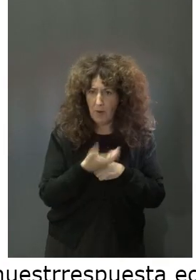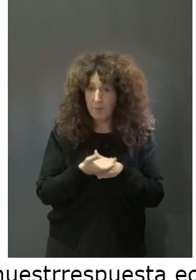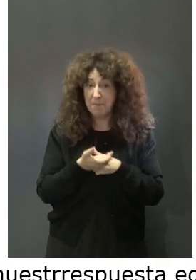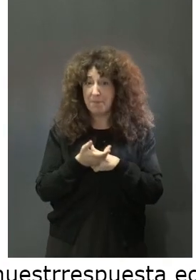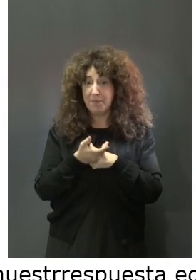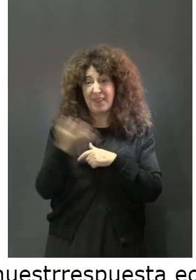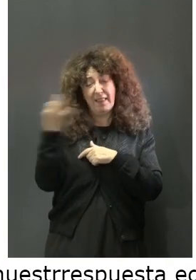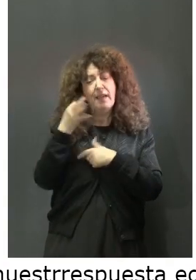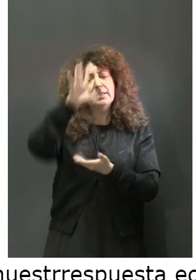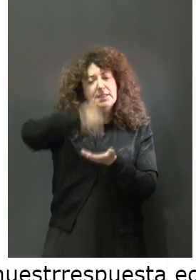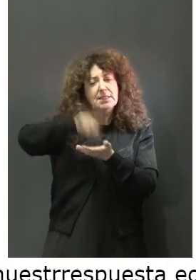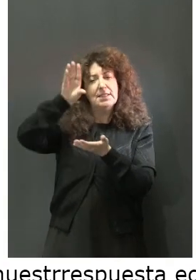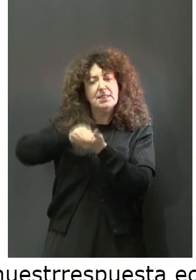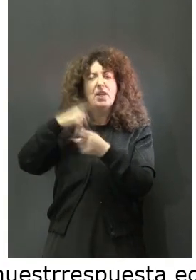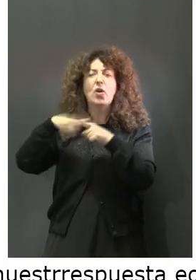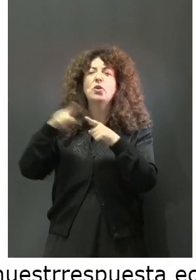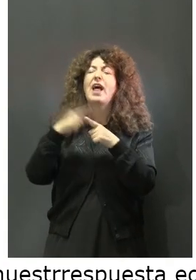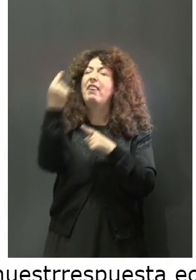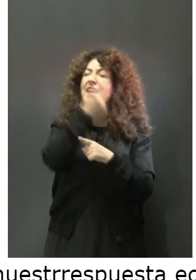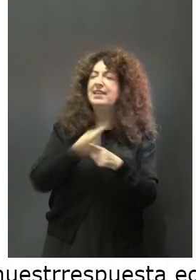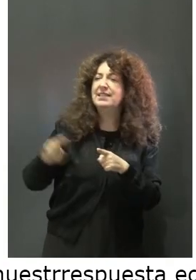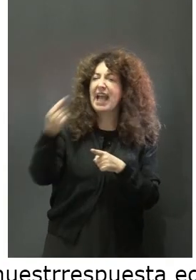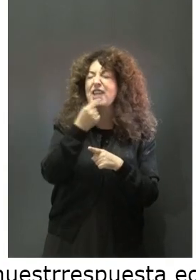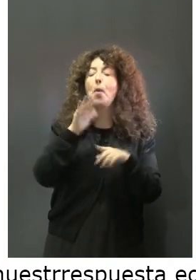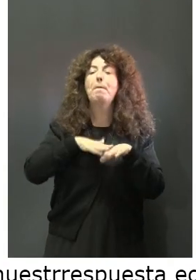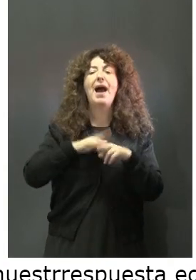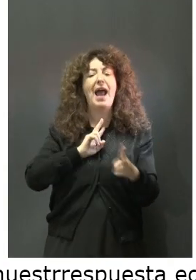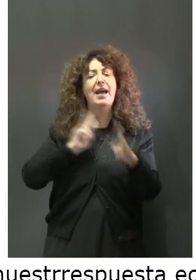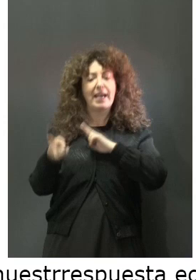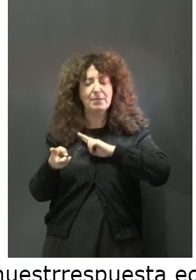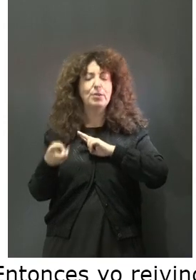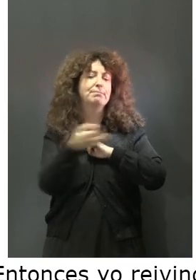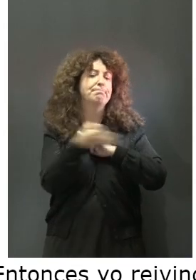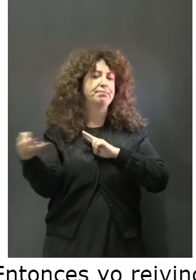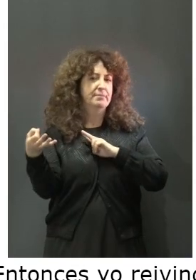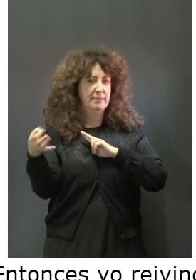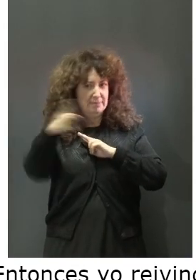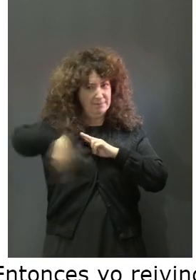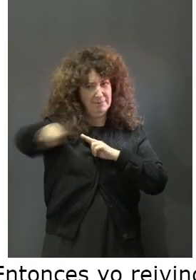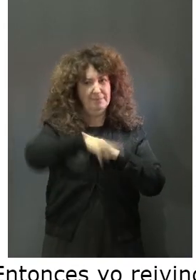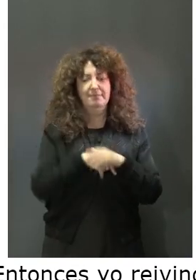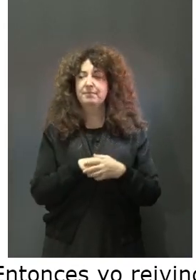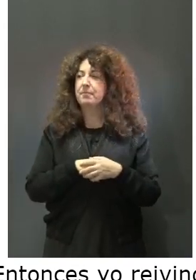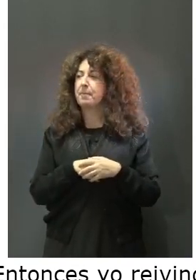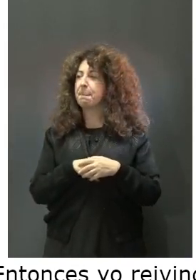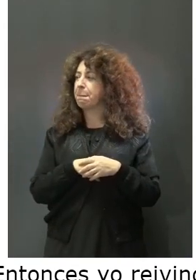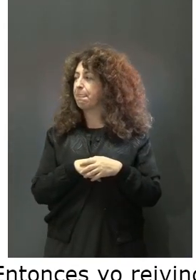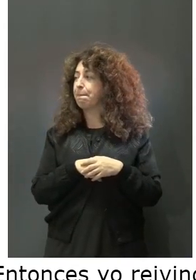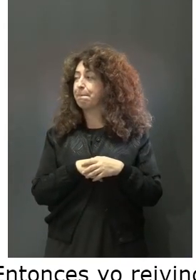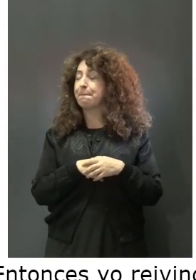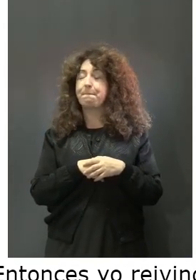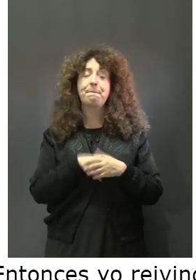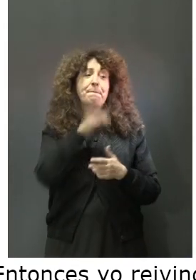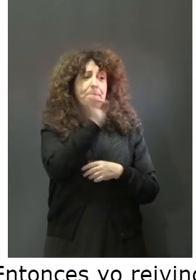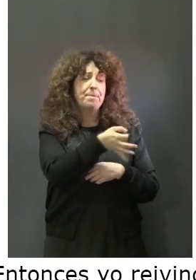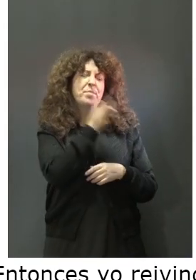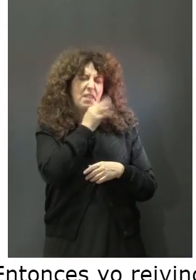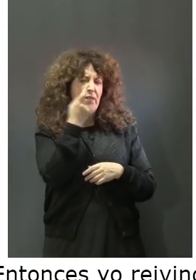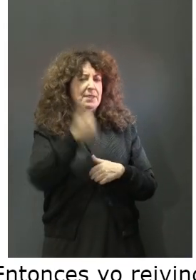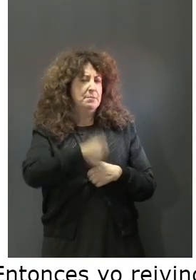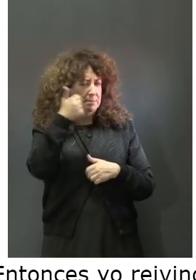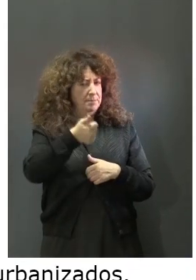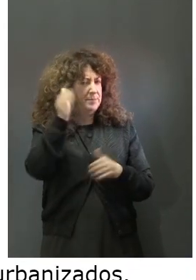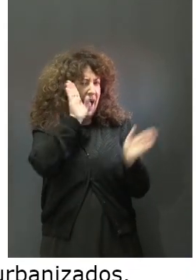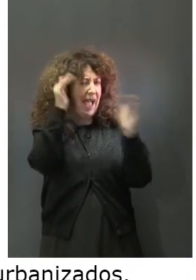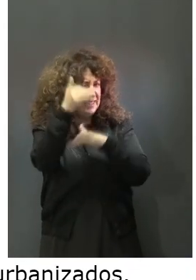pues incorporar más criterios de diseño para que nuestra respuesta sea lo más acertada posible. Es verdad que todavía nos queda mucho para aprender,